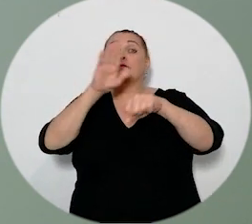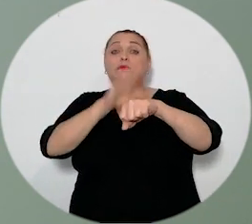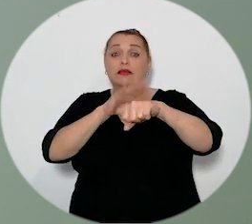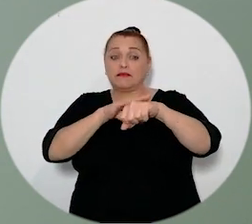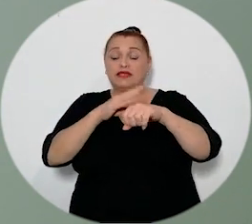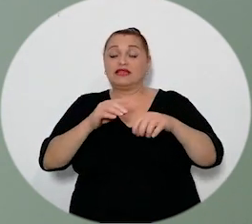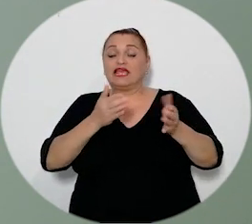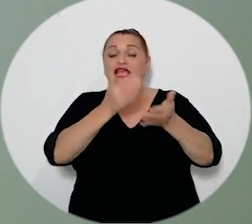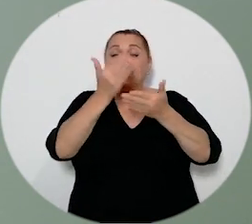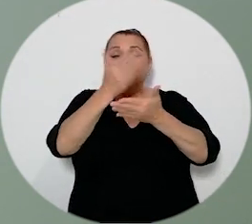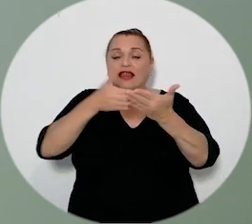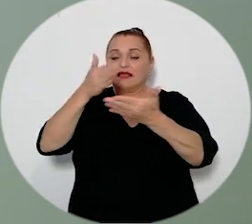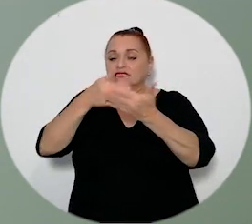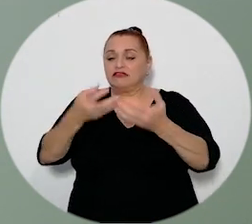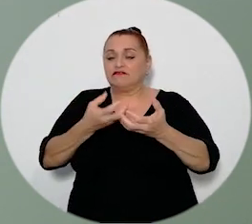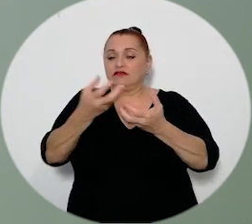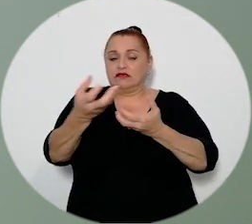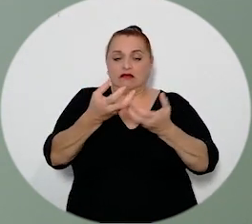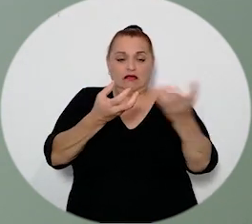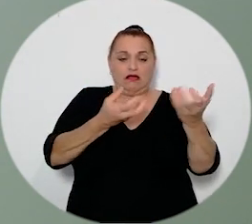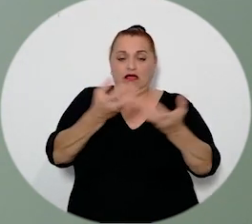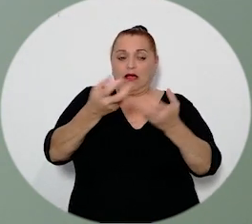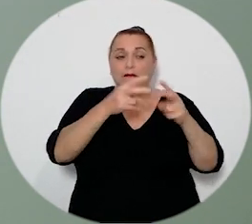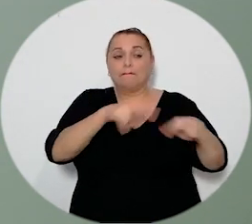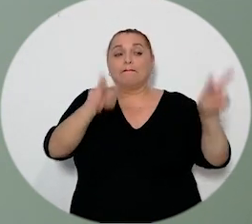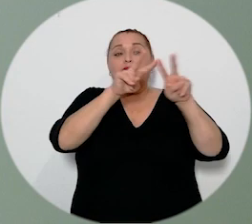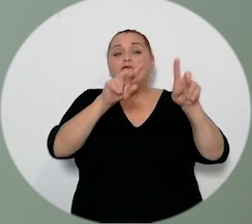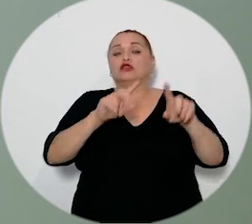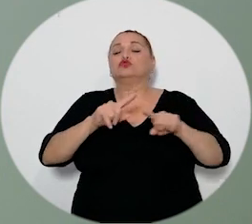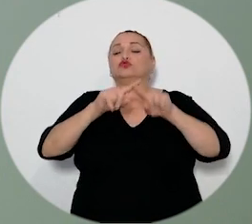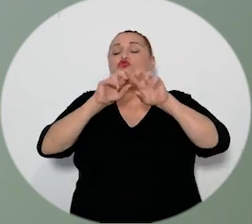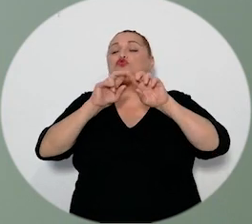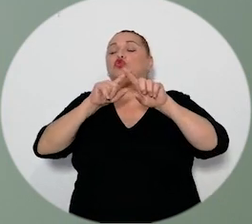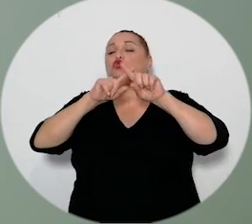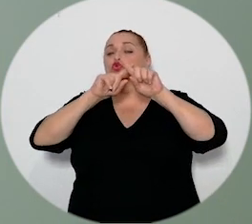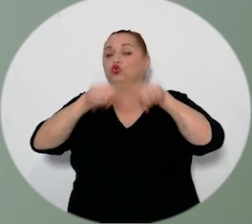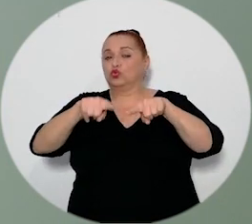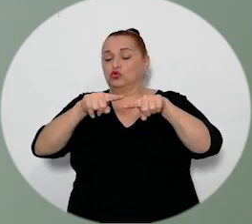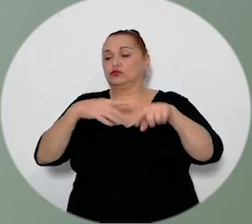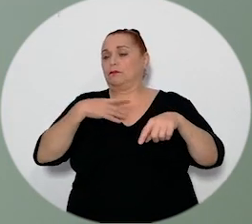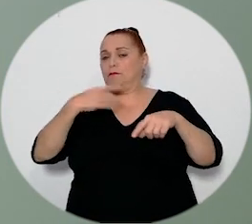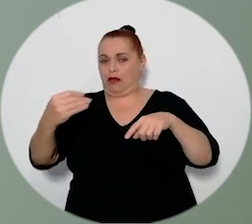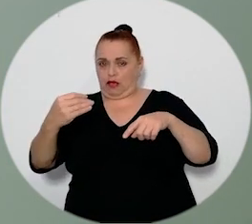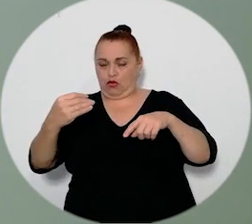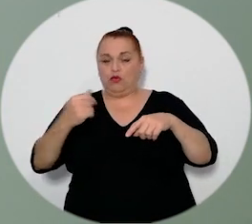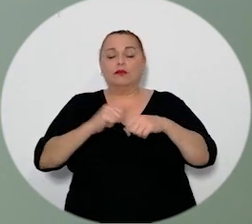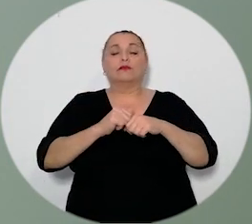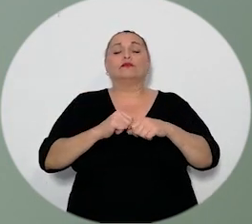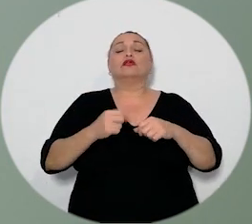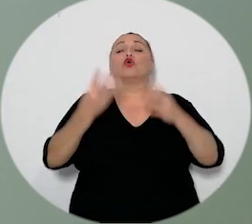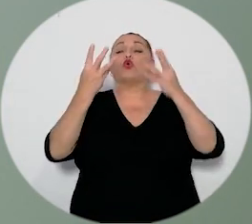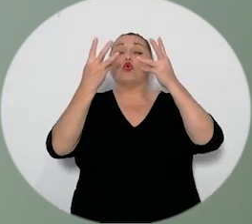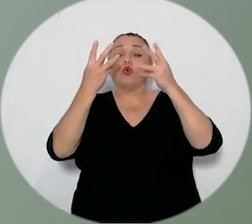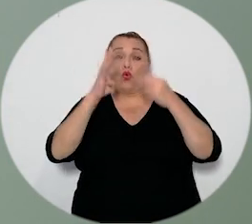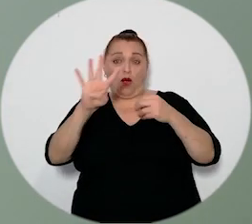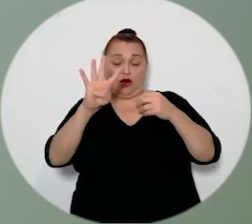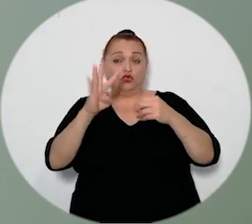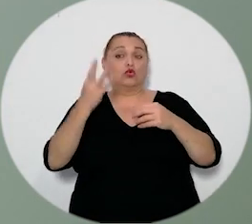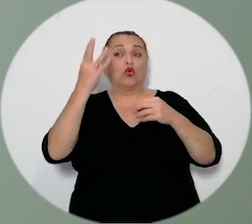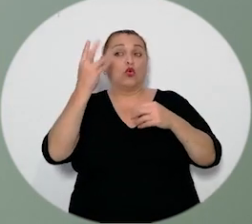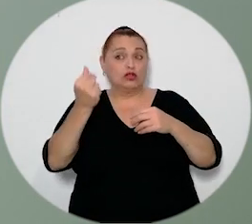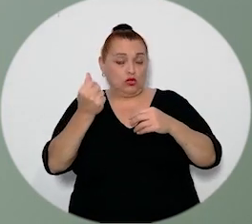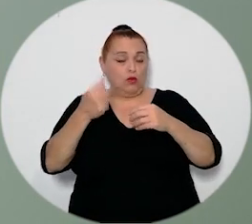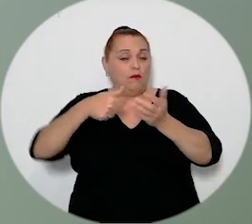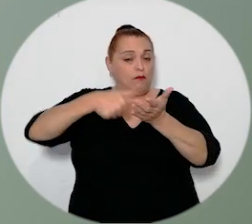permite clasificar los sufragios en las indicadas categorías de votos válidos, nulos o en blanco. Cuarto, el cómputo de los votos. Y